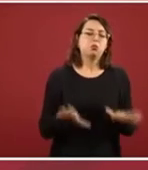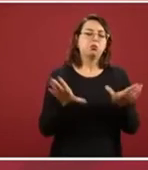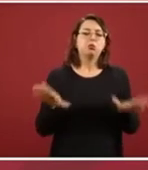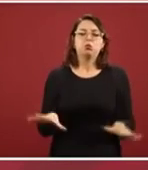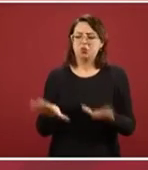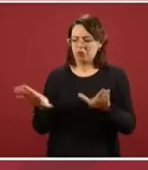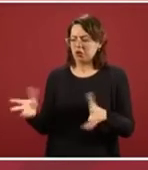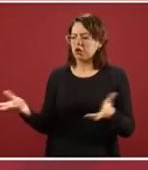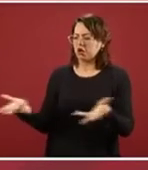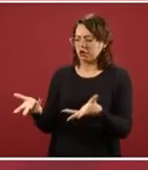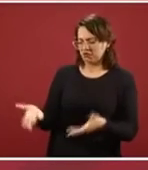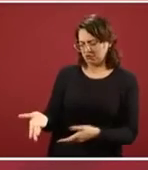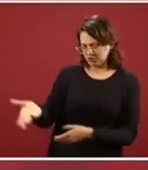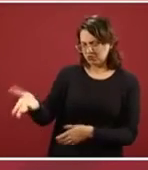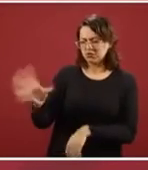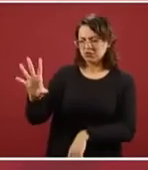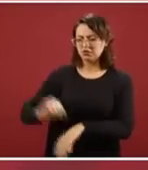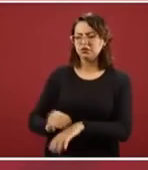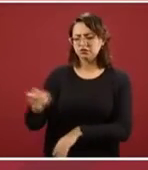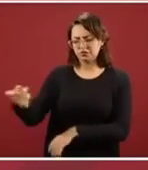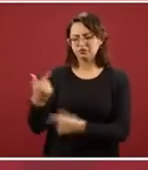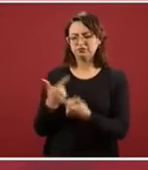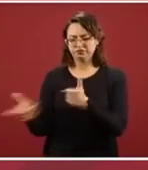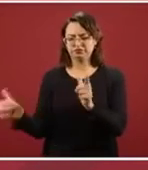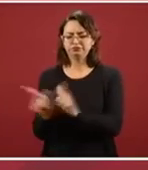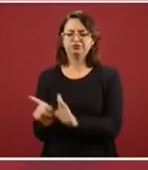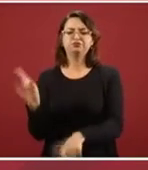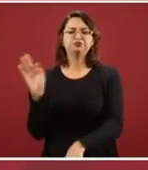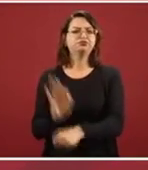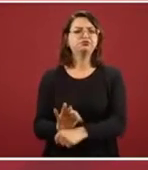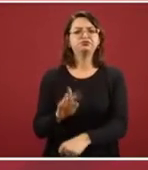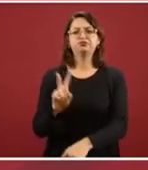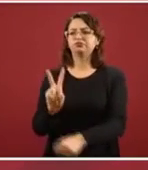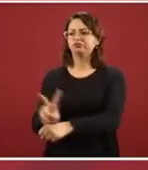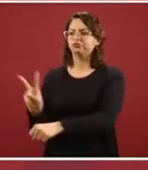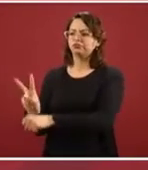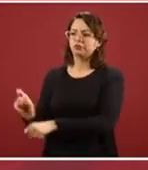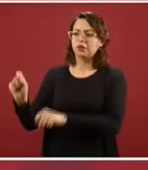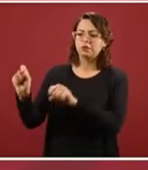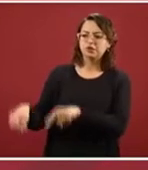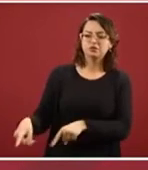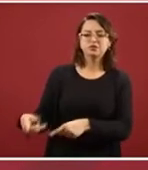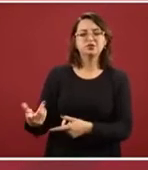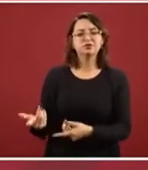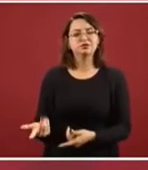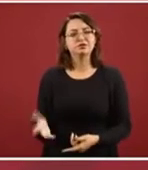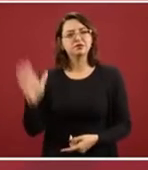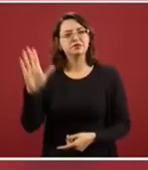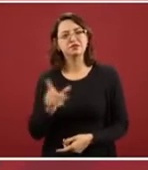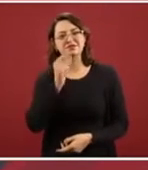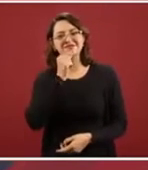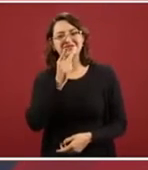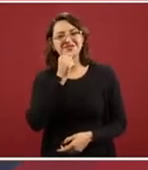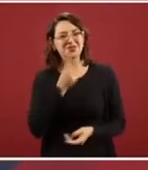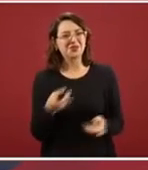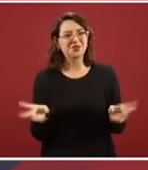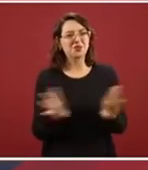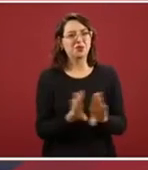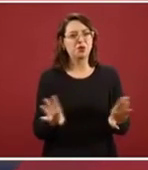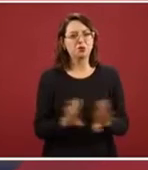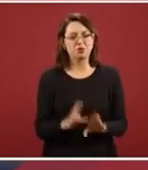la creación de estas guardias de autodefensas. No puede el Estado abdicar a